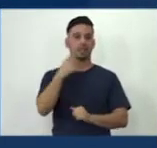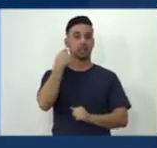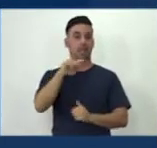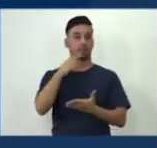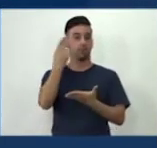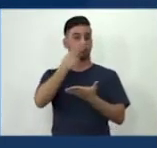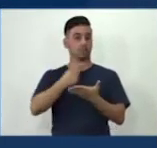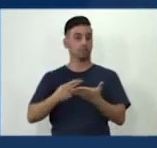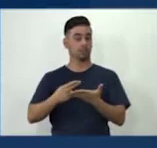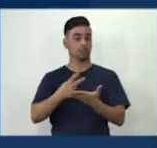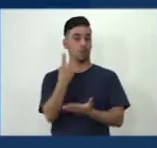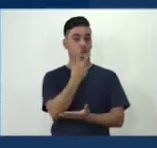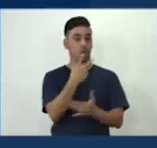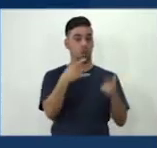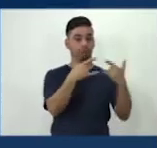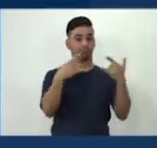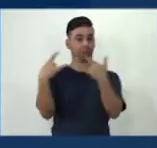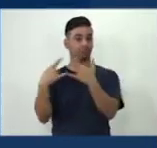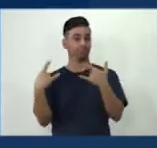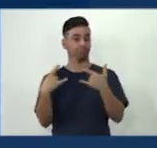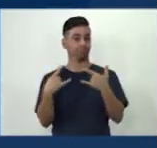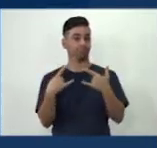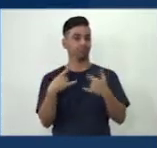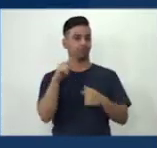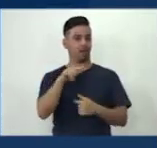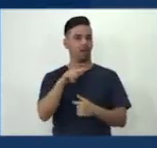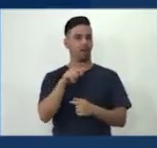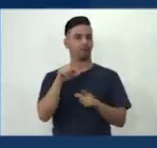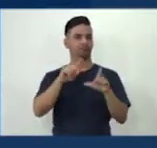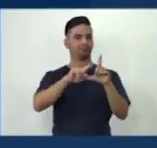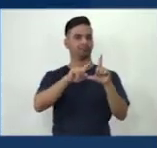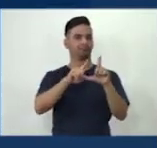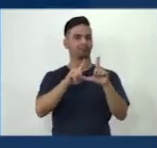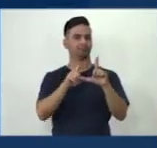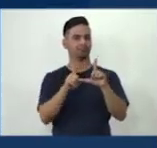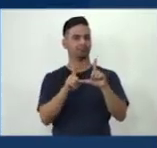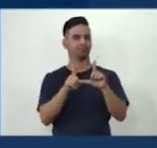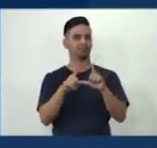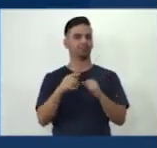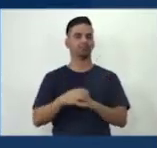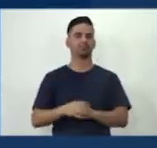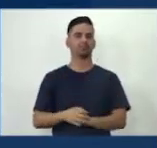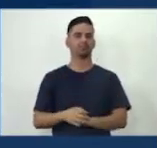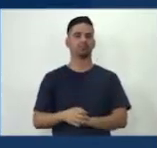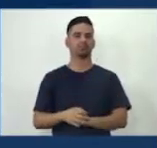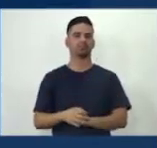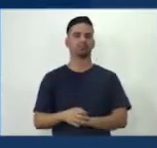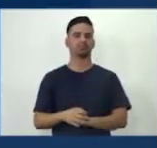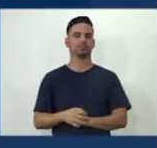Dibuje entre el imán 2 y 3 una aguja magnética y represente la polaridad de la misma.